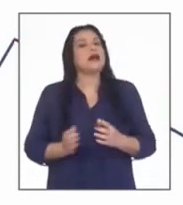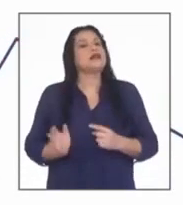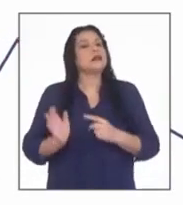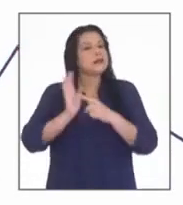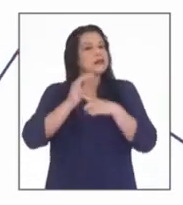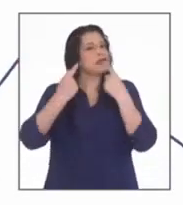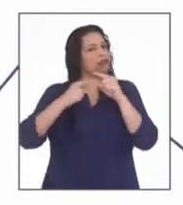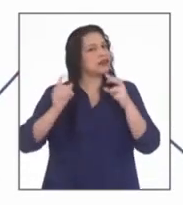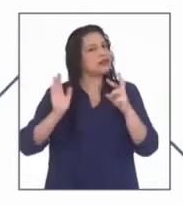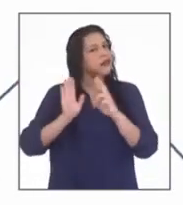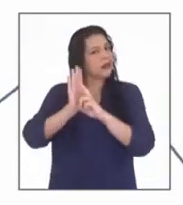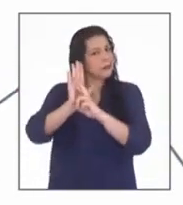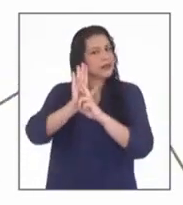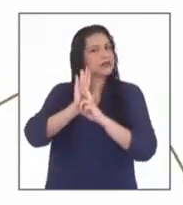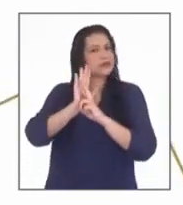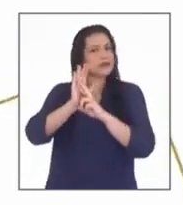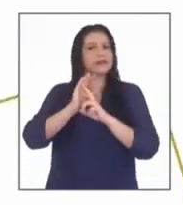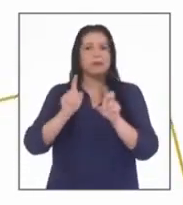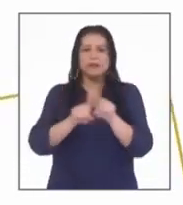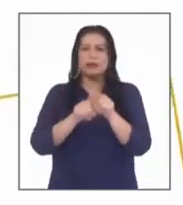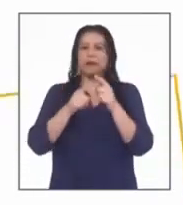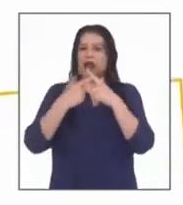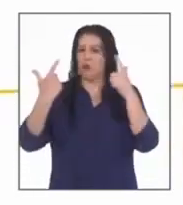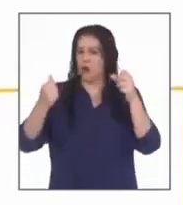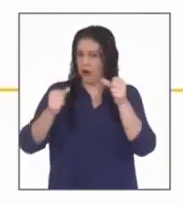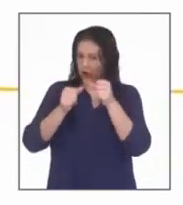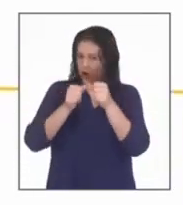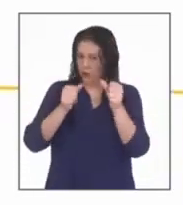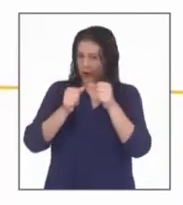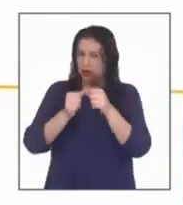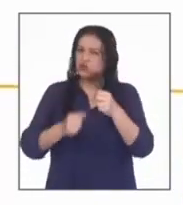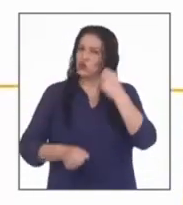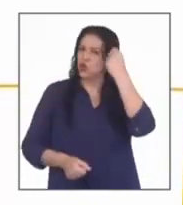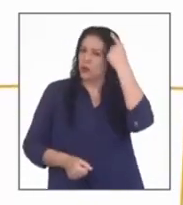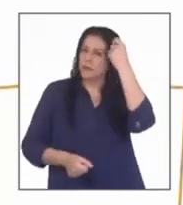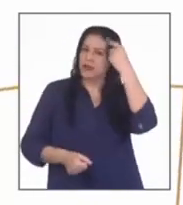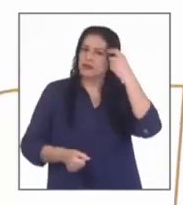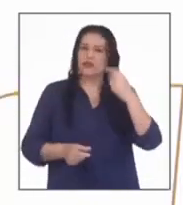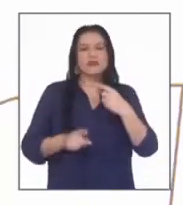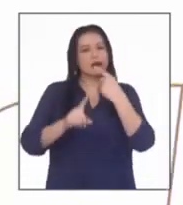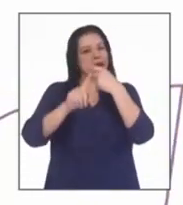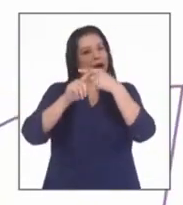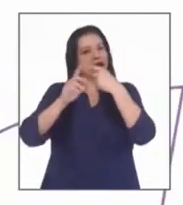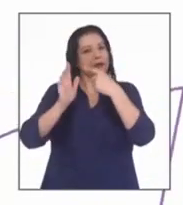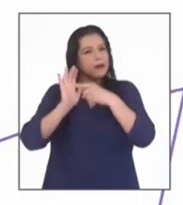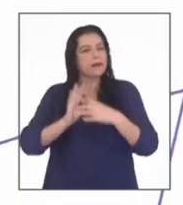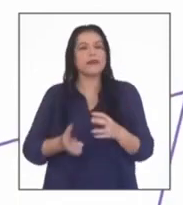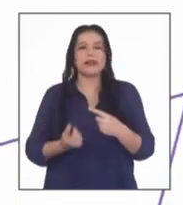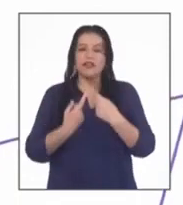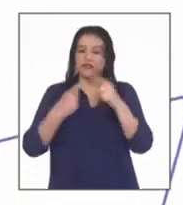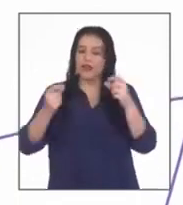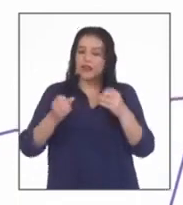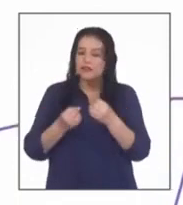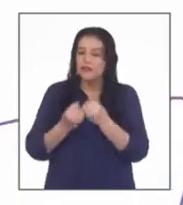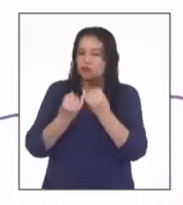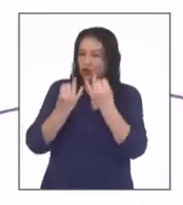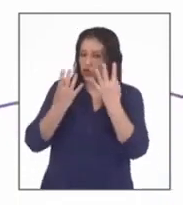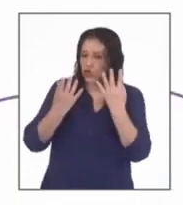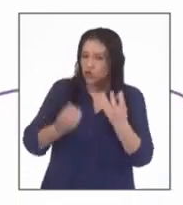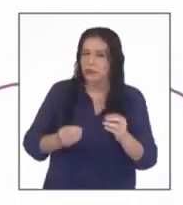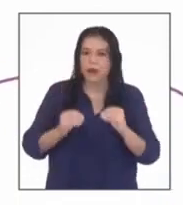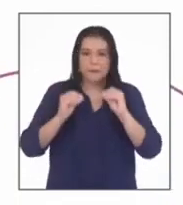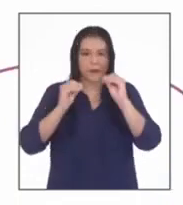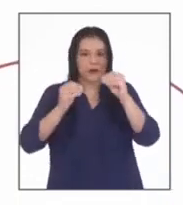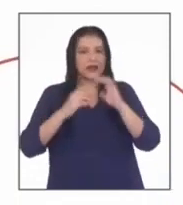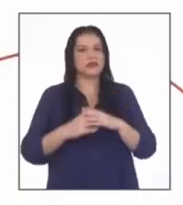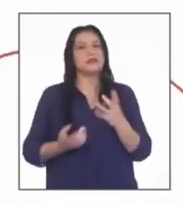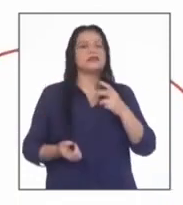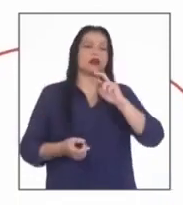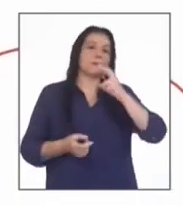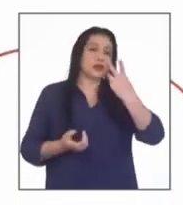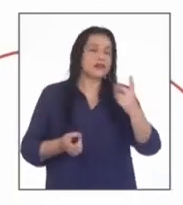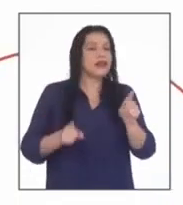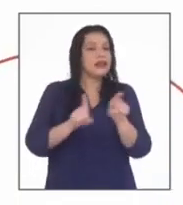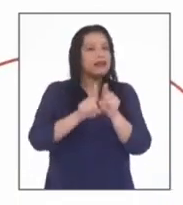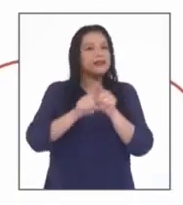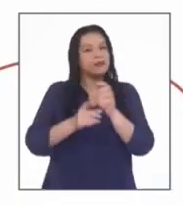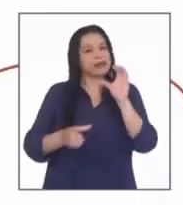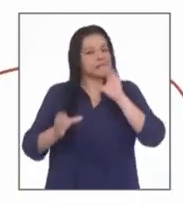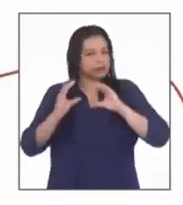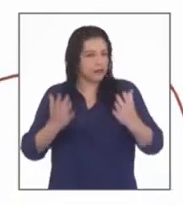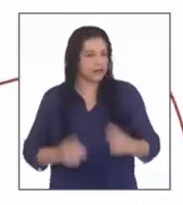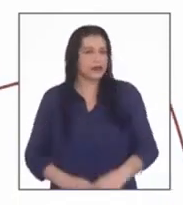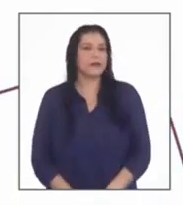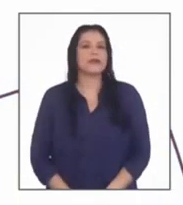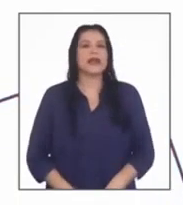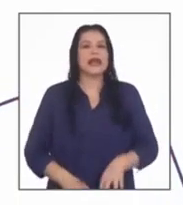diversas representaciones y lenguaje numérico su comprensión de las operaciones entre cantidades expresadas en notaciones exponencial y